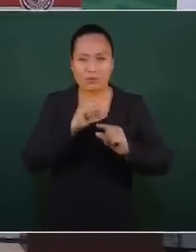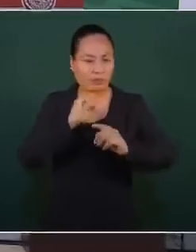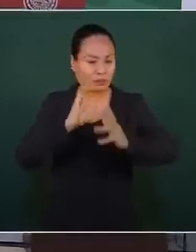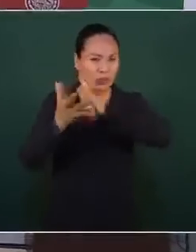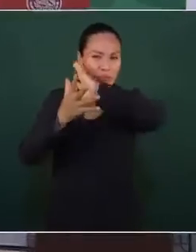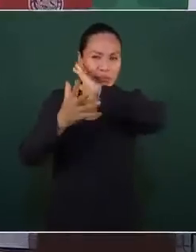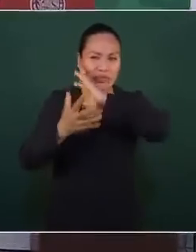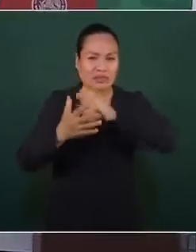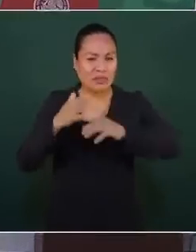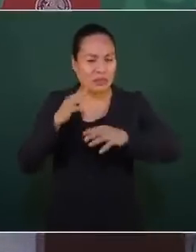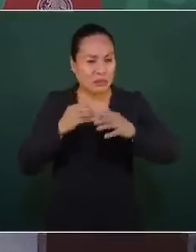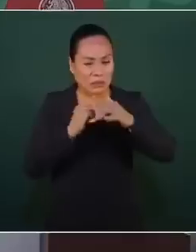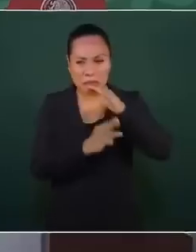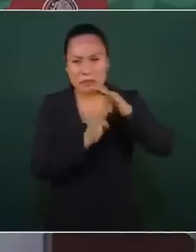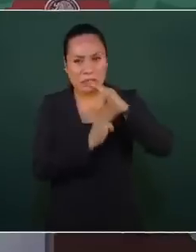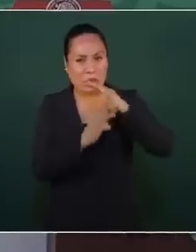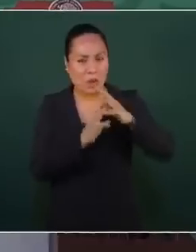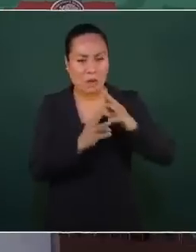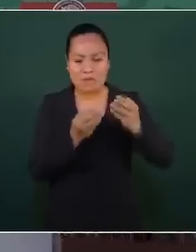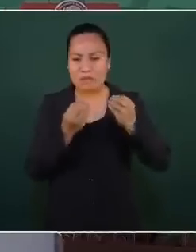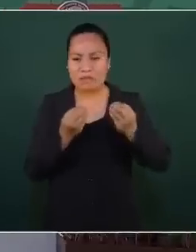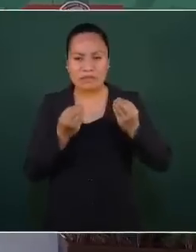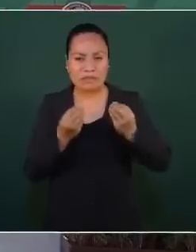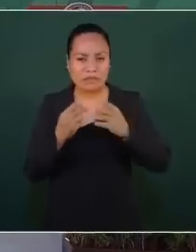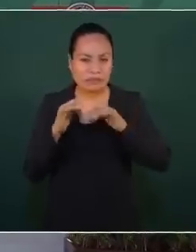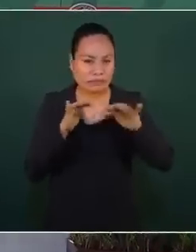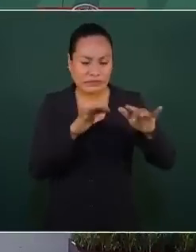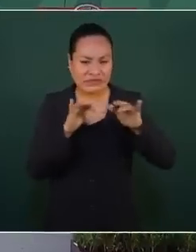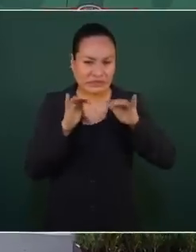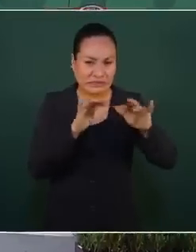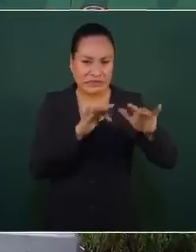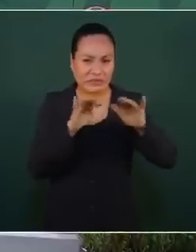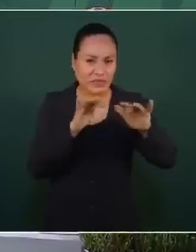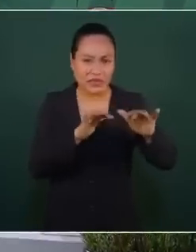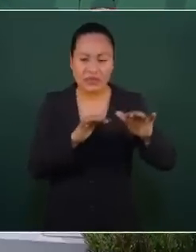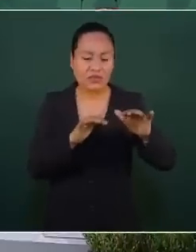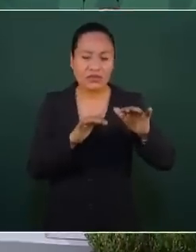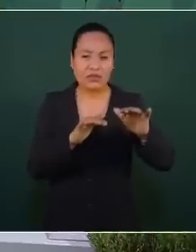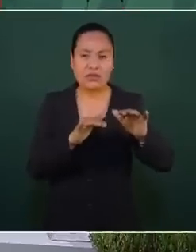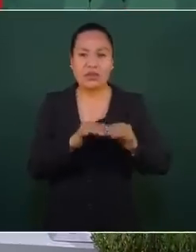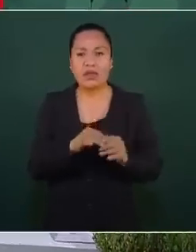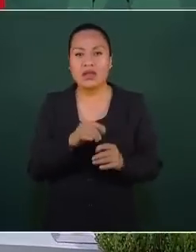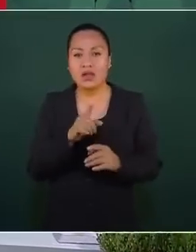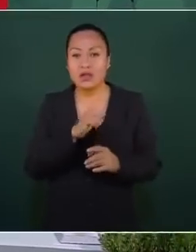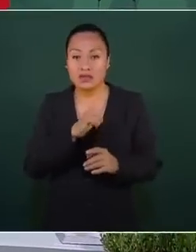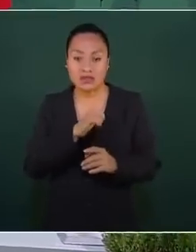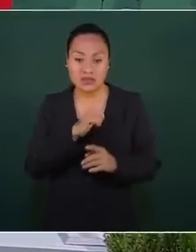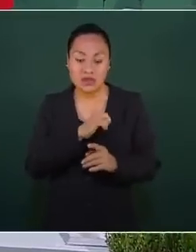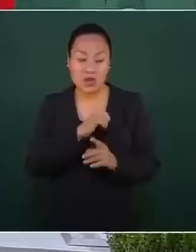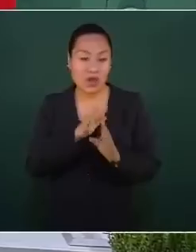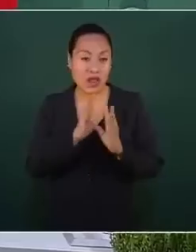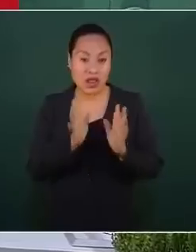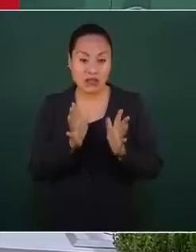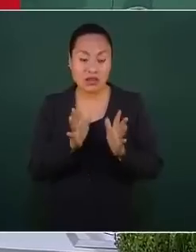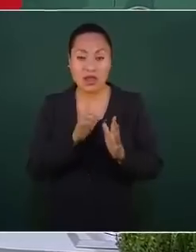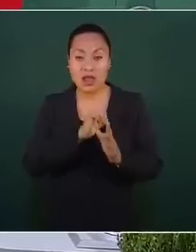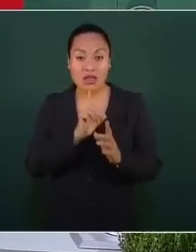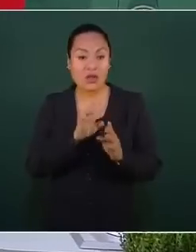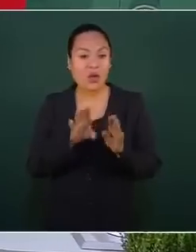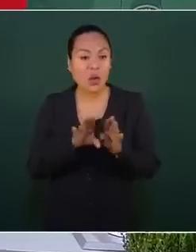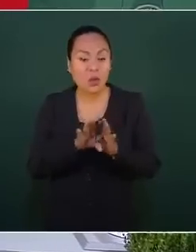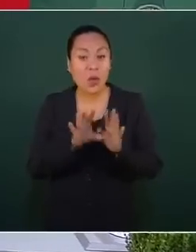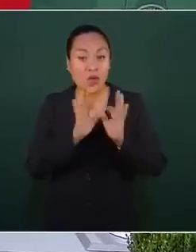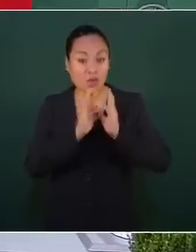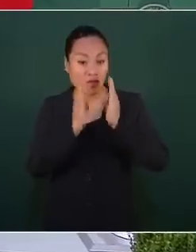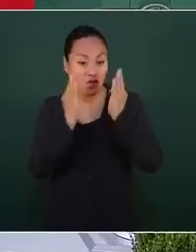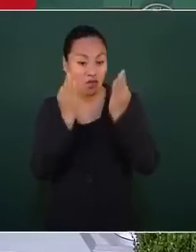los derechos humanos. Sin embargo, no debemos quedarnos solo en la aplicación de medidas